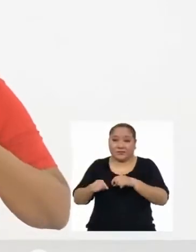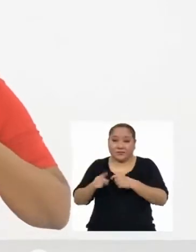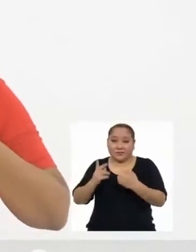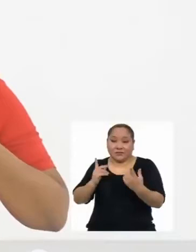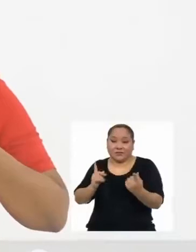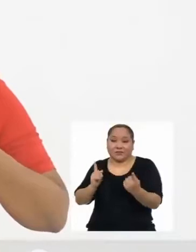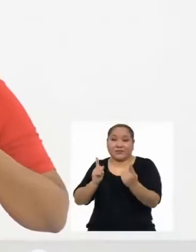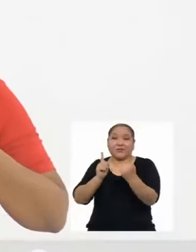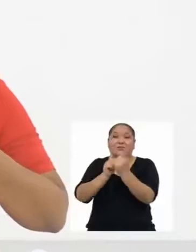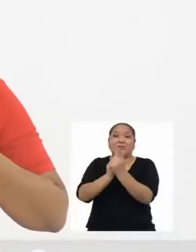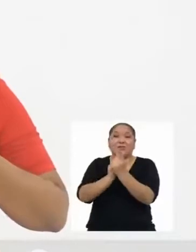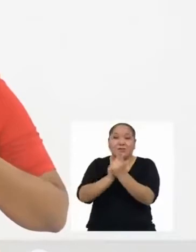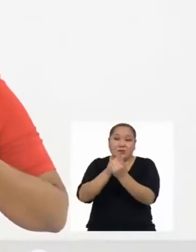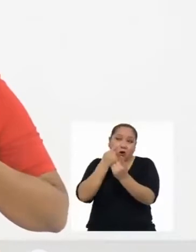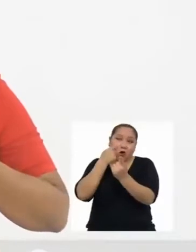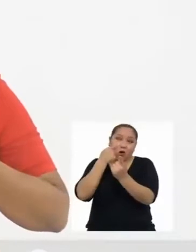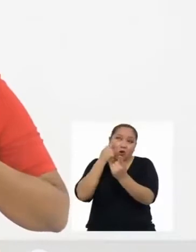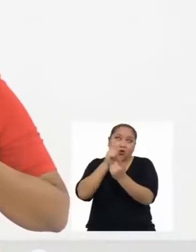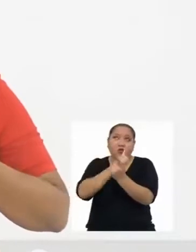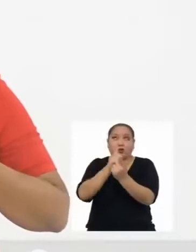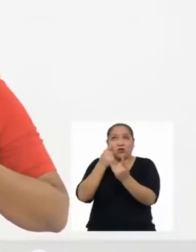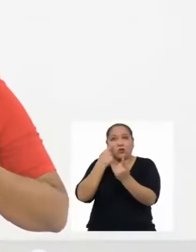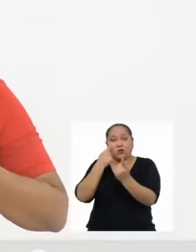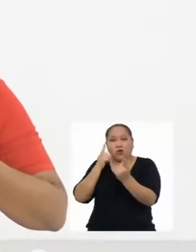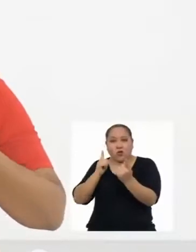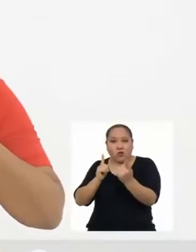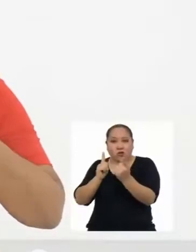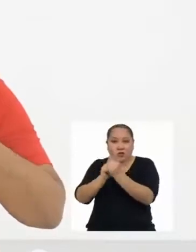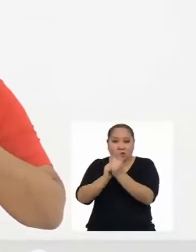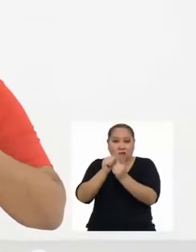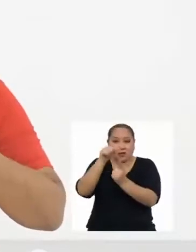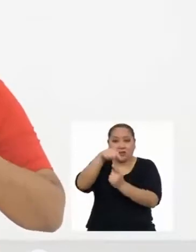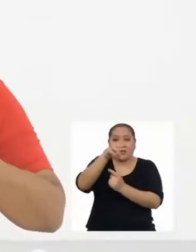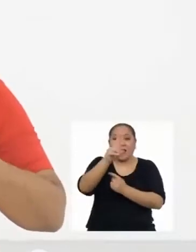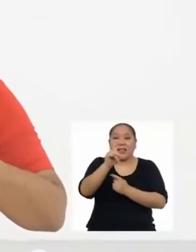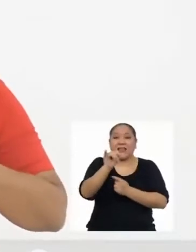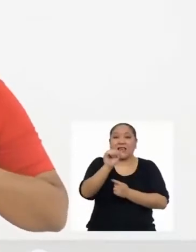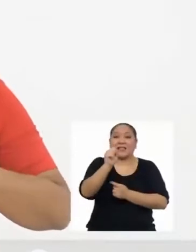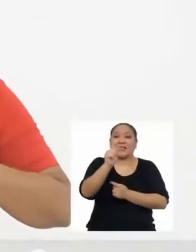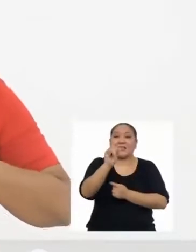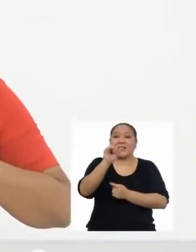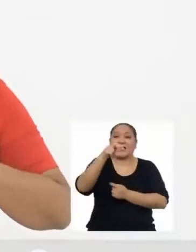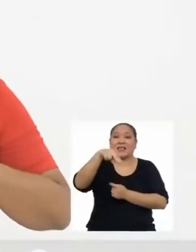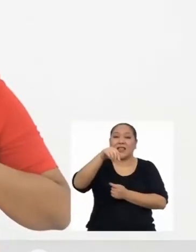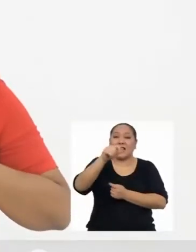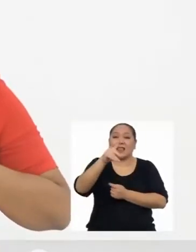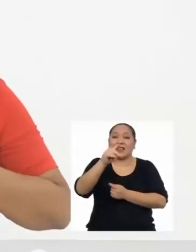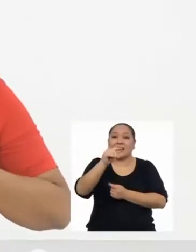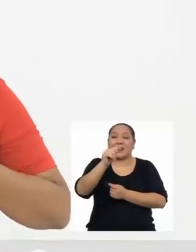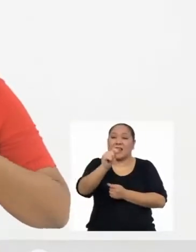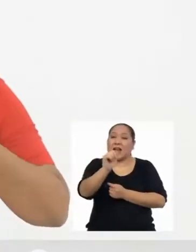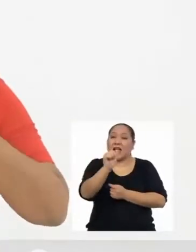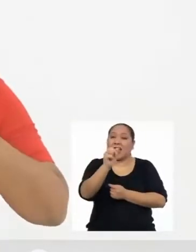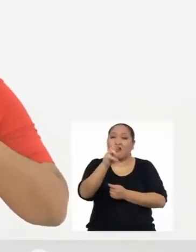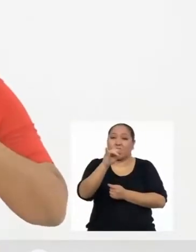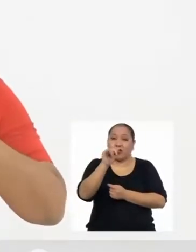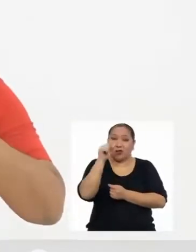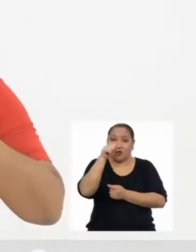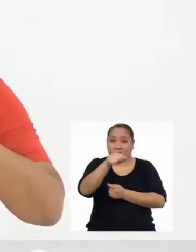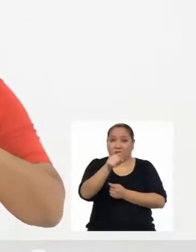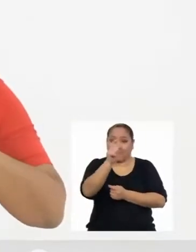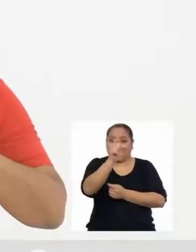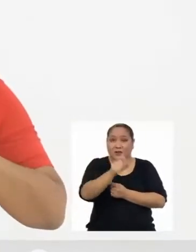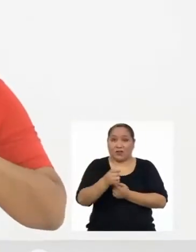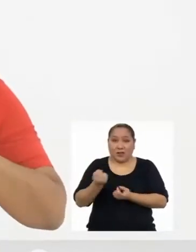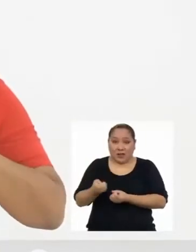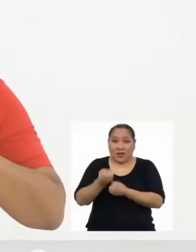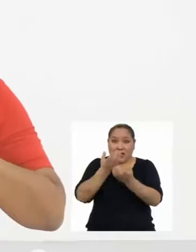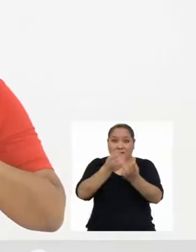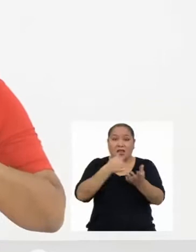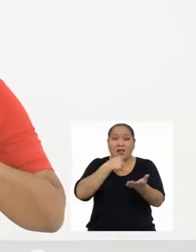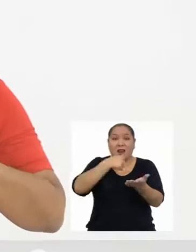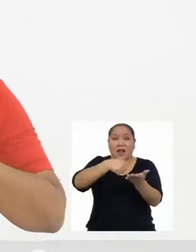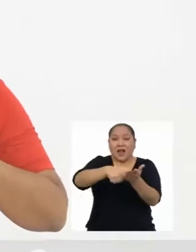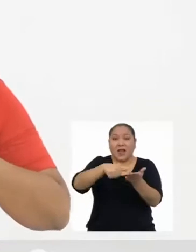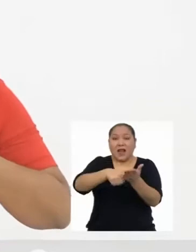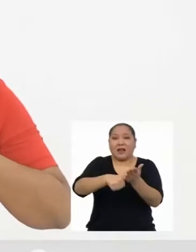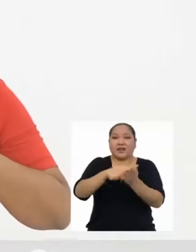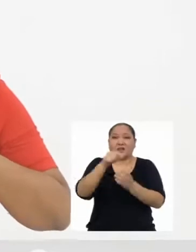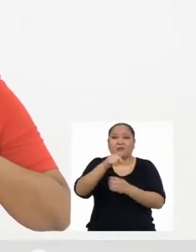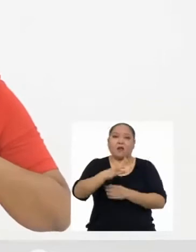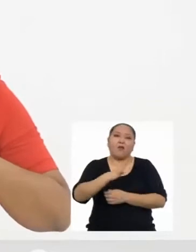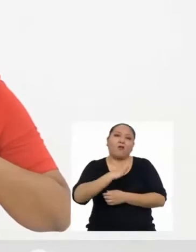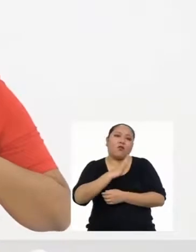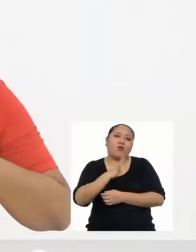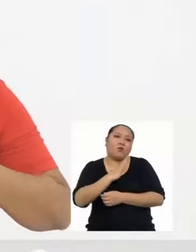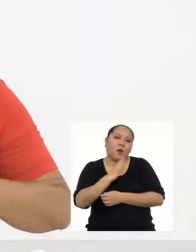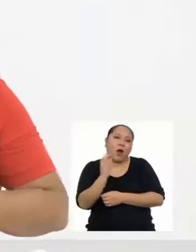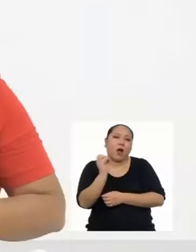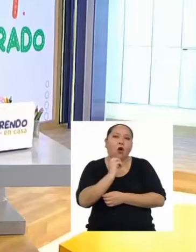destinatario, es decir, con la persona a la que está dirigida la carta. Presentan un registro formal